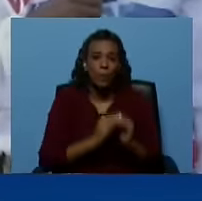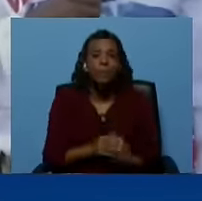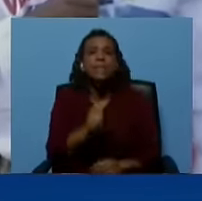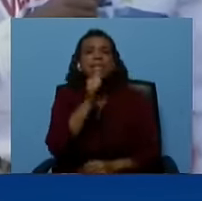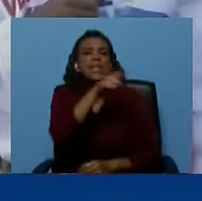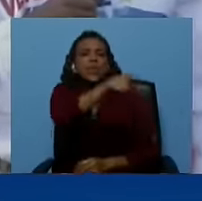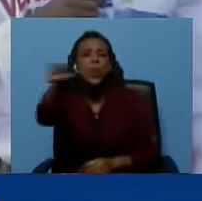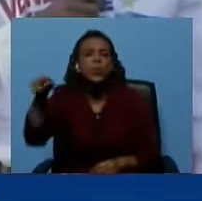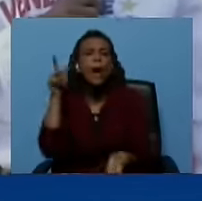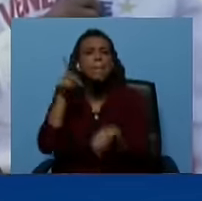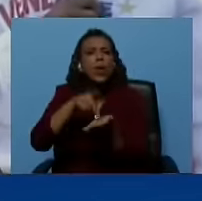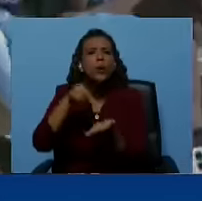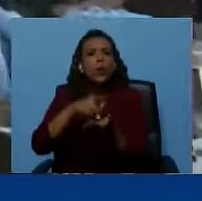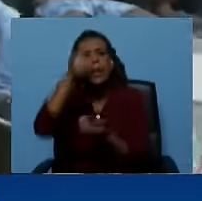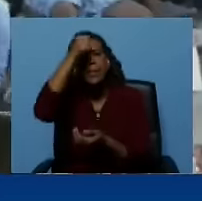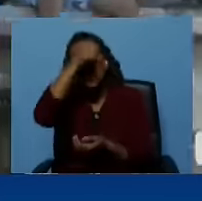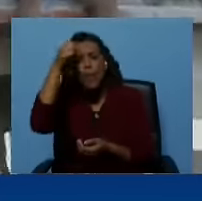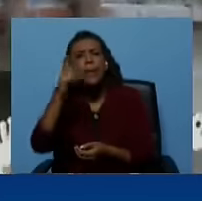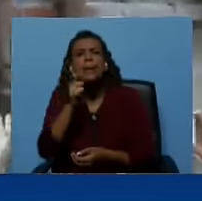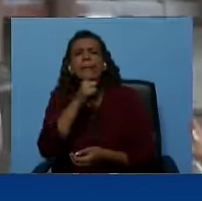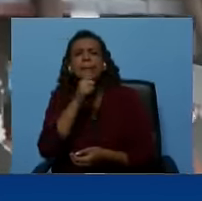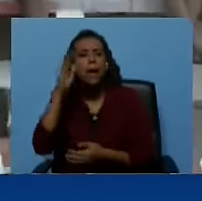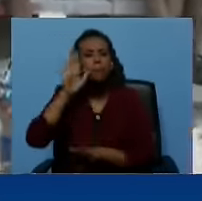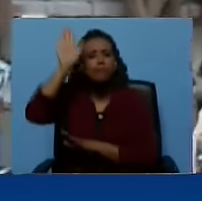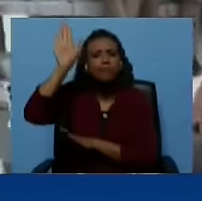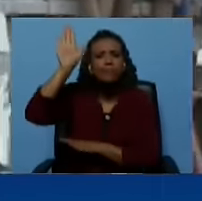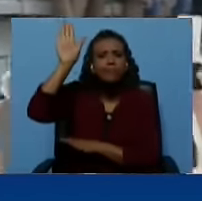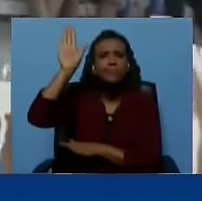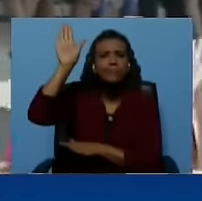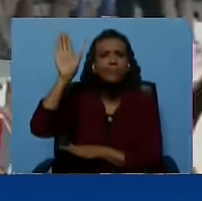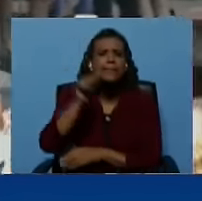de ustedes van a participar el domingo levanten la